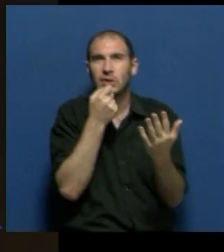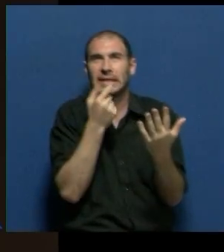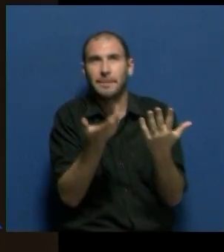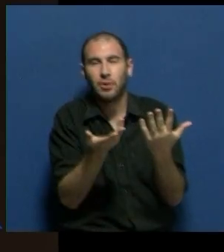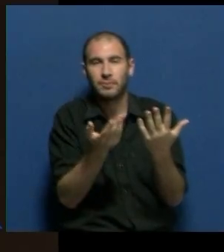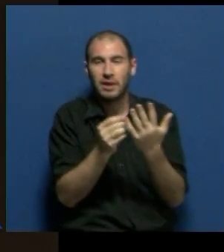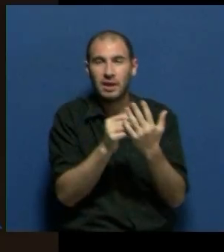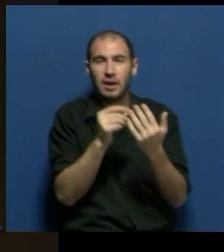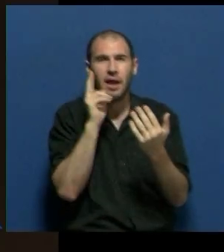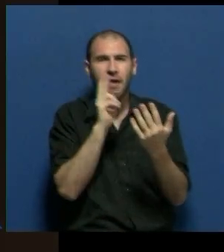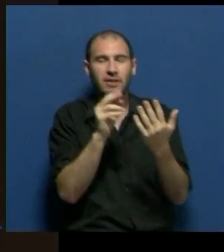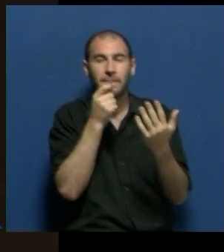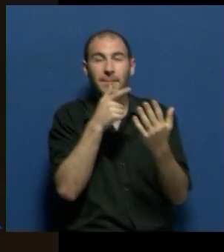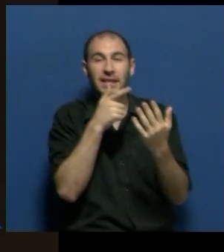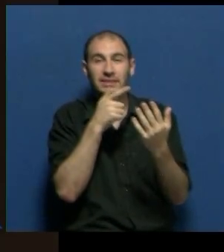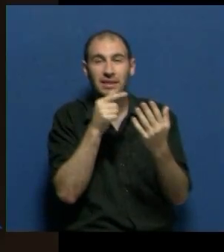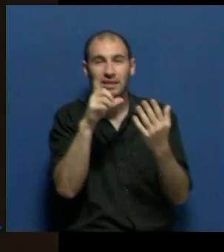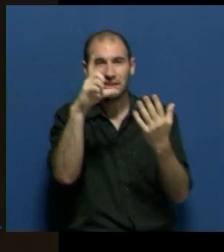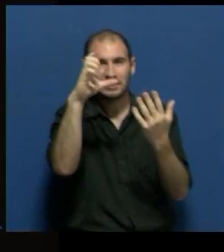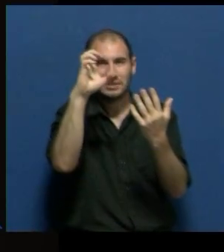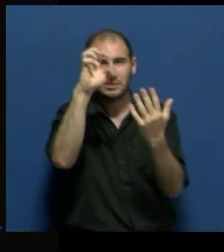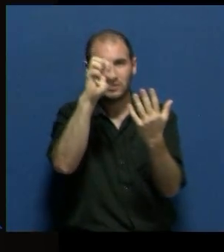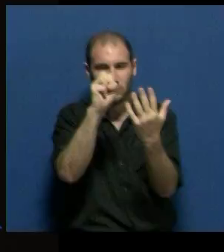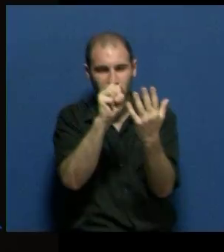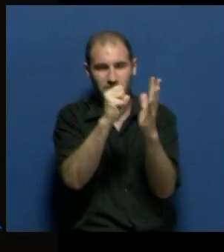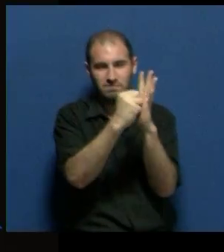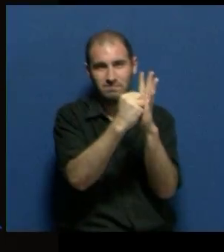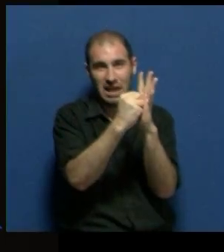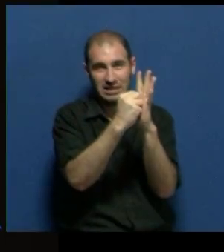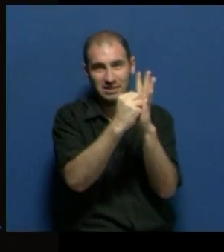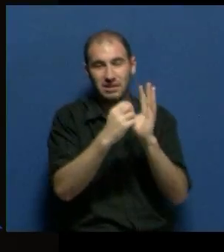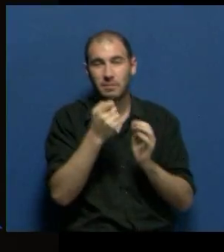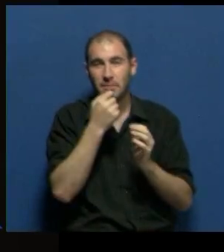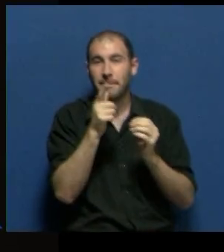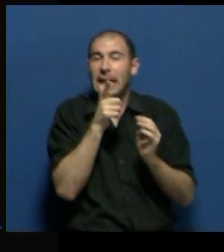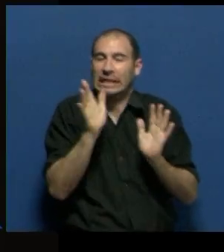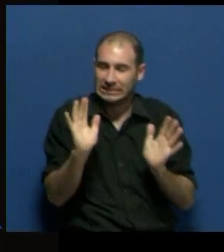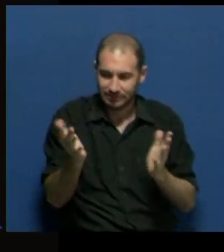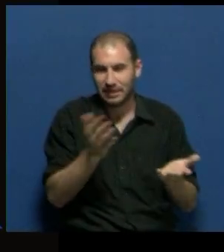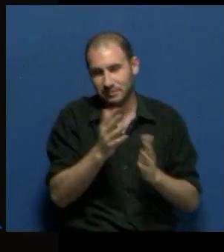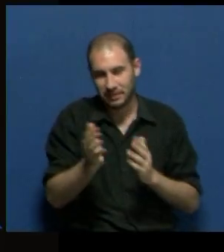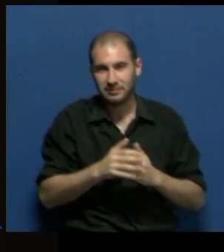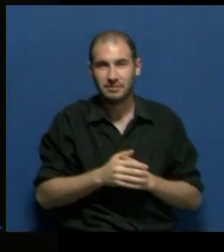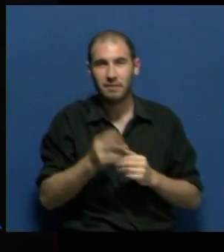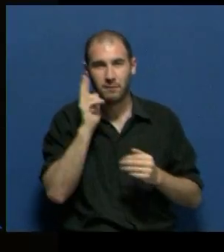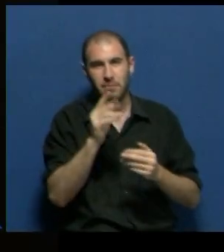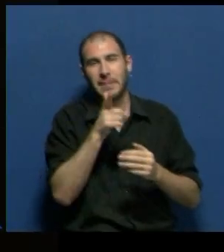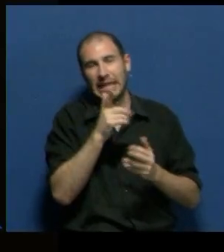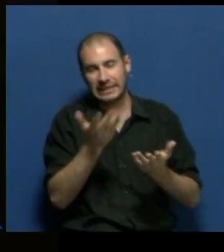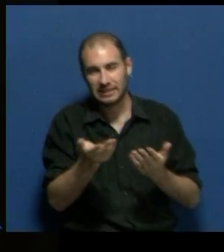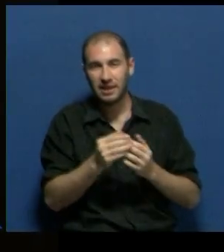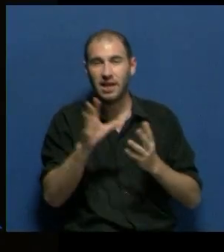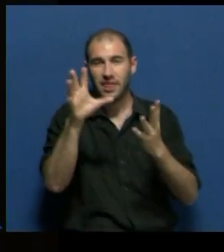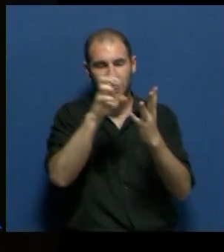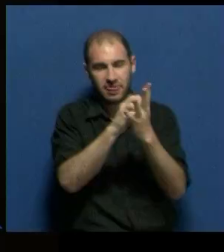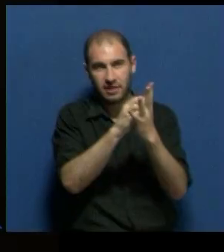que verdaderamente es más pequeño que el disco, o sea, aparente, ¿no es cierto? Una visión aparente, que el